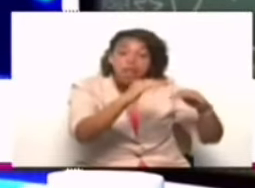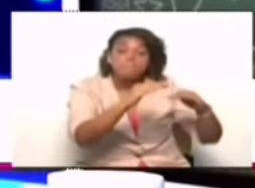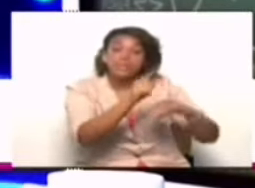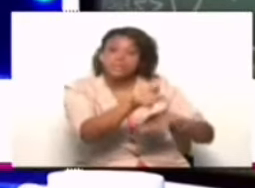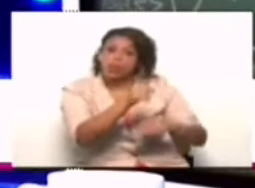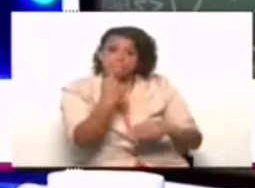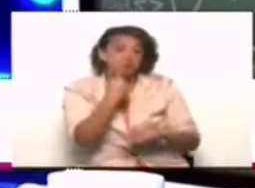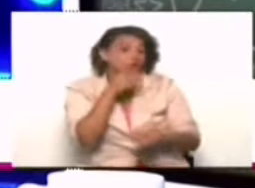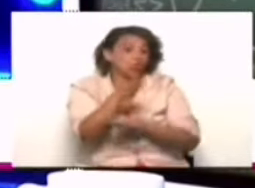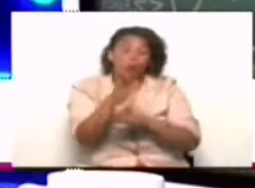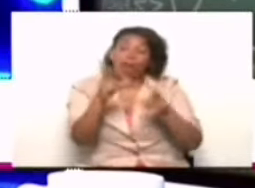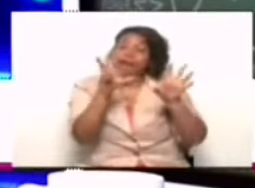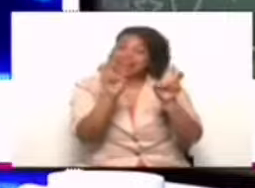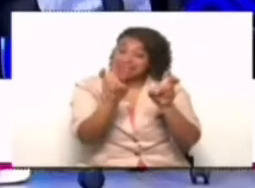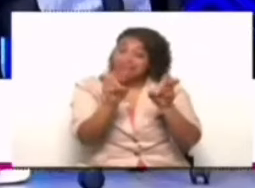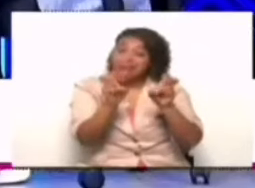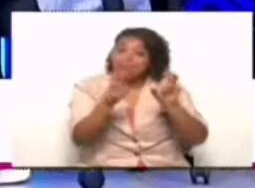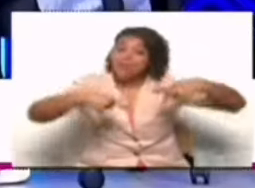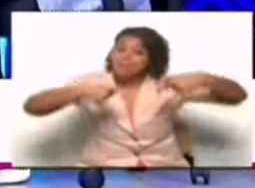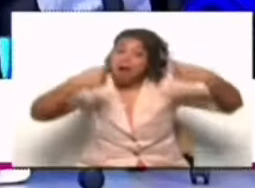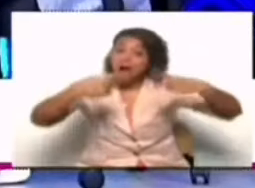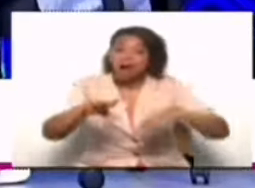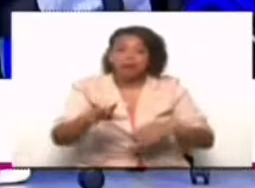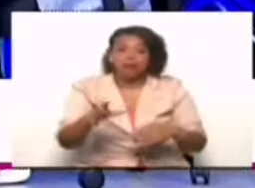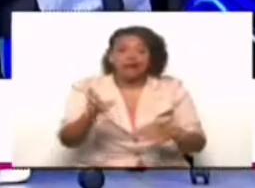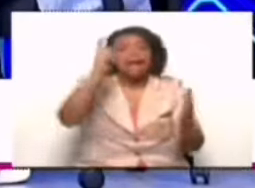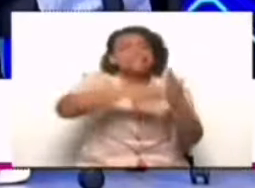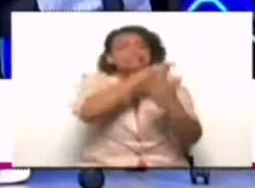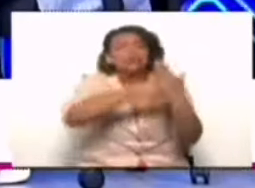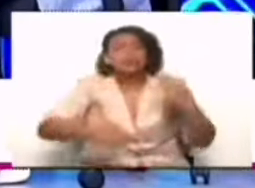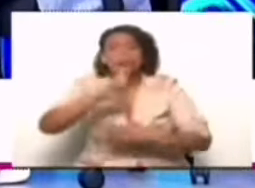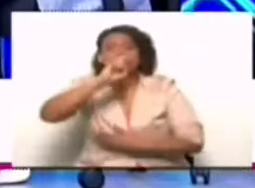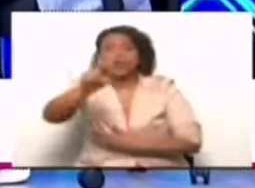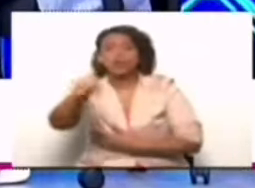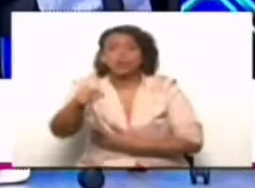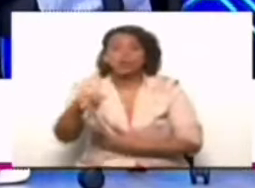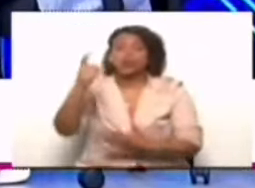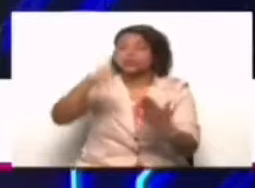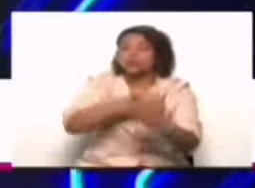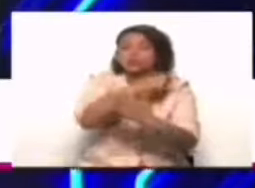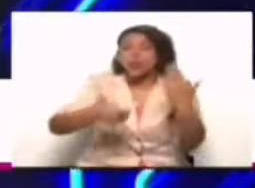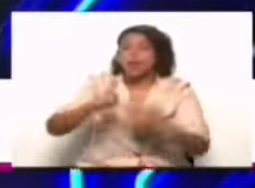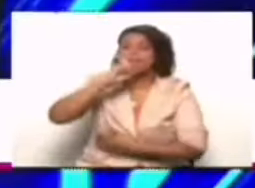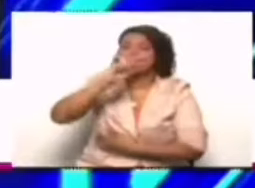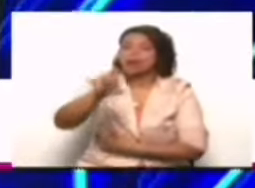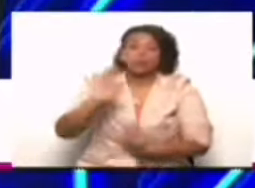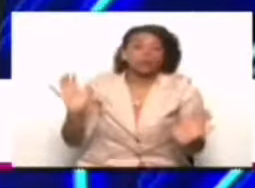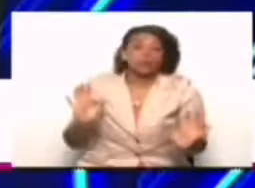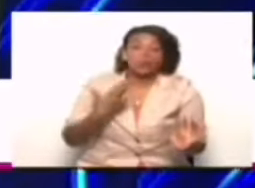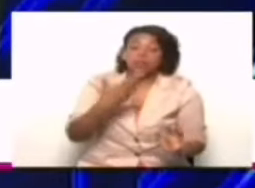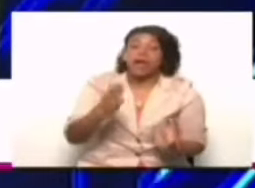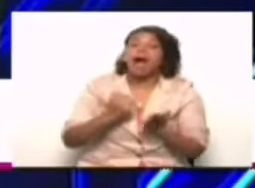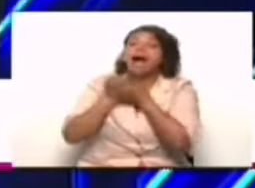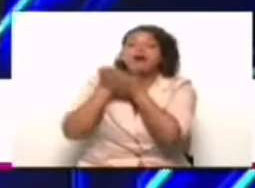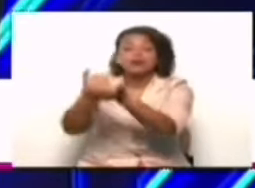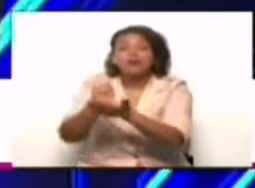no sobre esta clase de contenidos. Censuran esto que dije, porque ellos censuran lo que pueda beneficiar